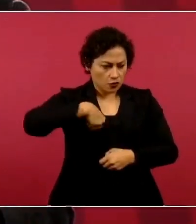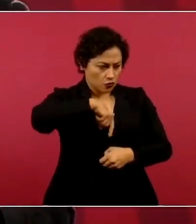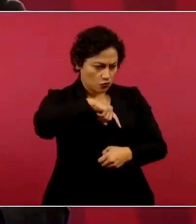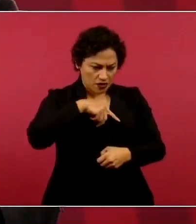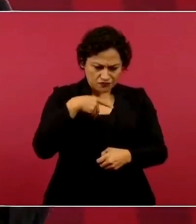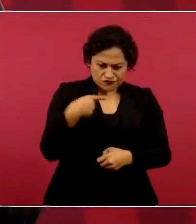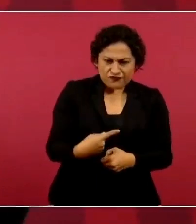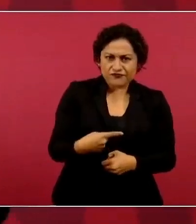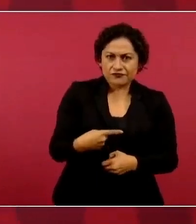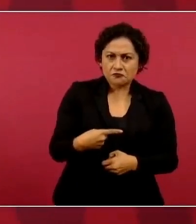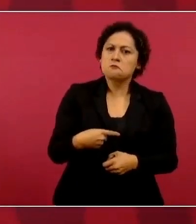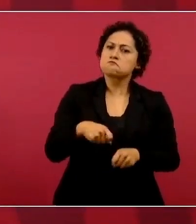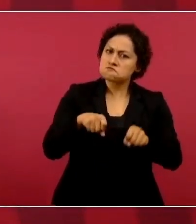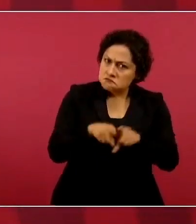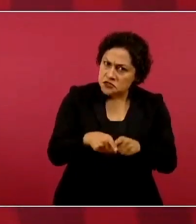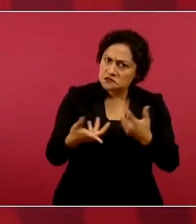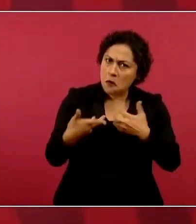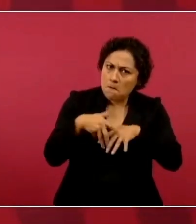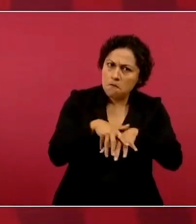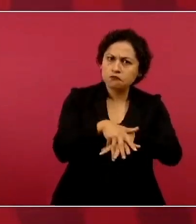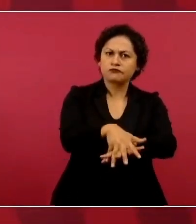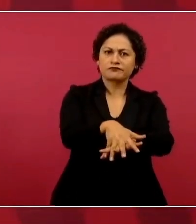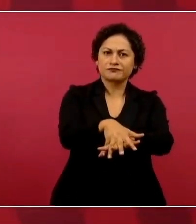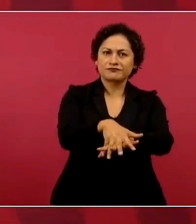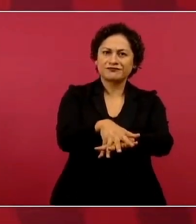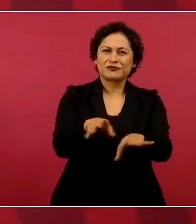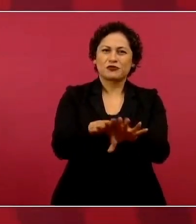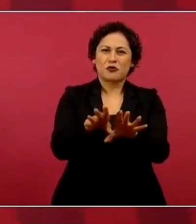Y aunque nos injertemos,